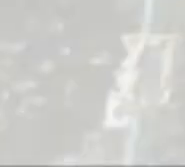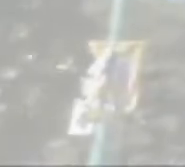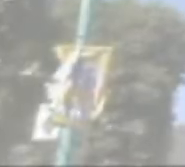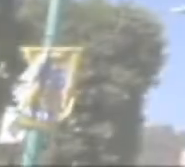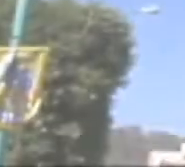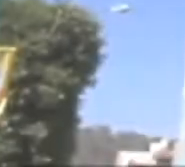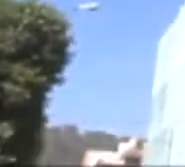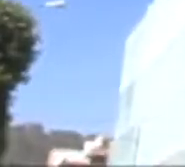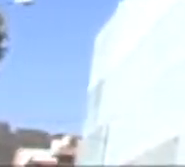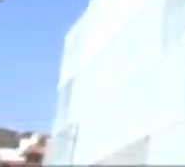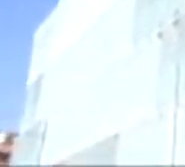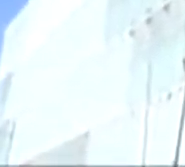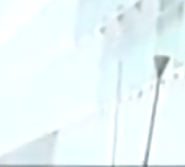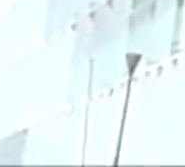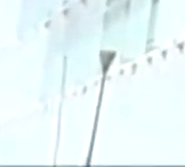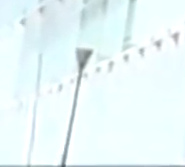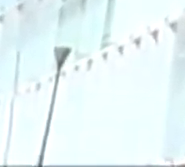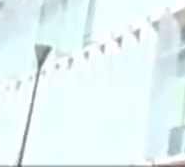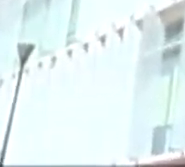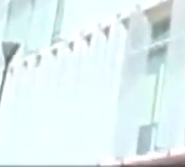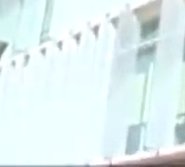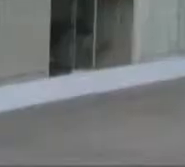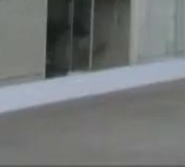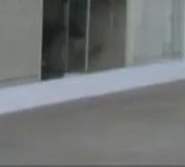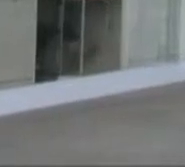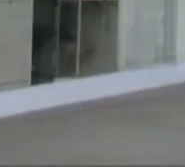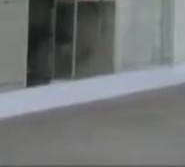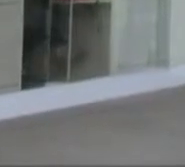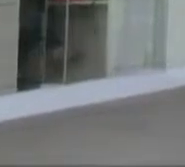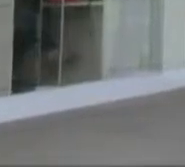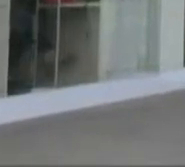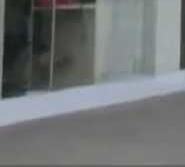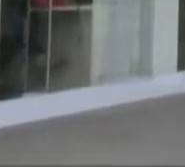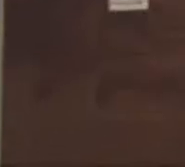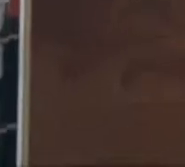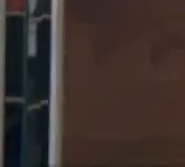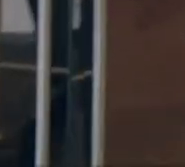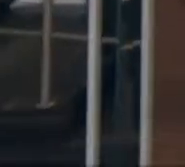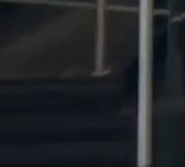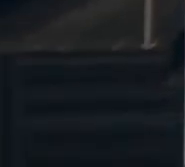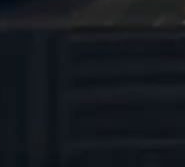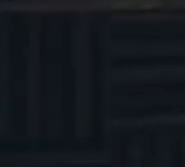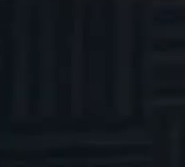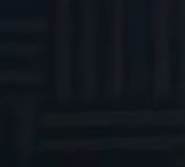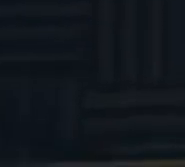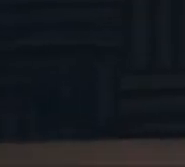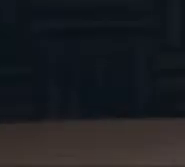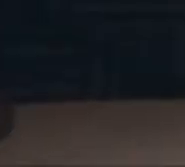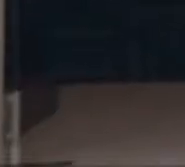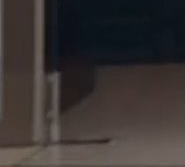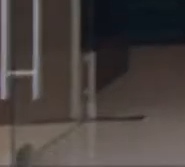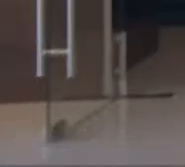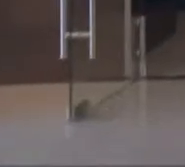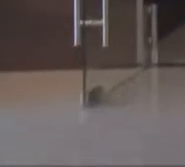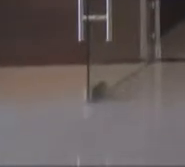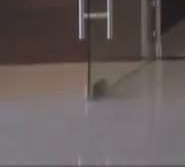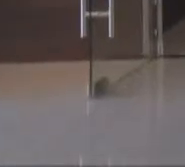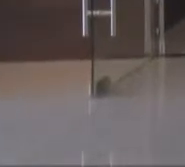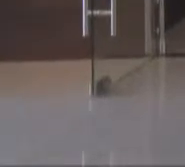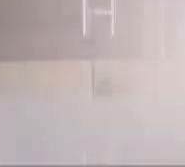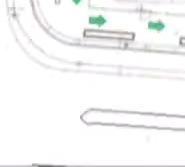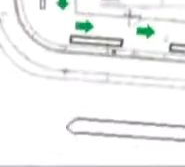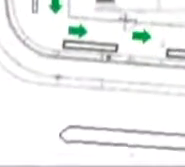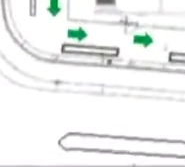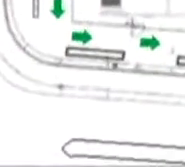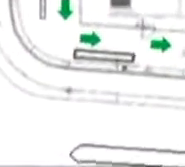Gracias bienvenidos al Instituto Nacional de transparencia acceso a la información y protección de datos personales antes de dar